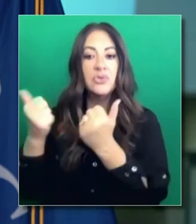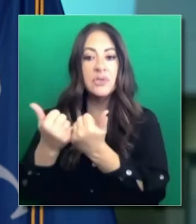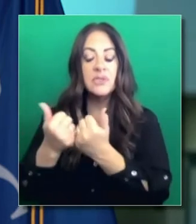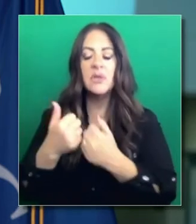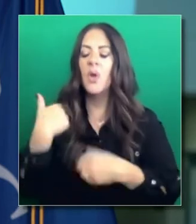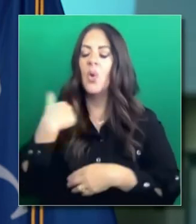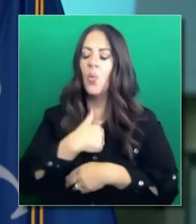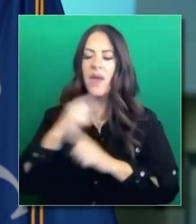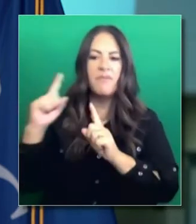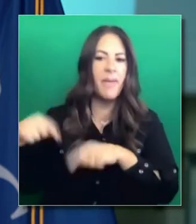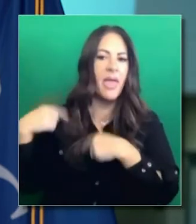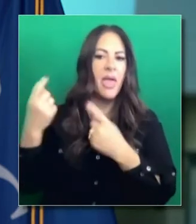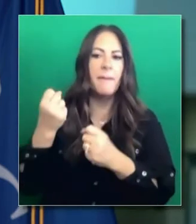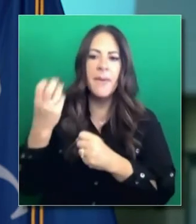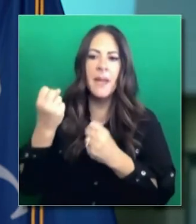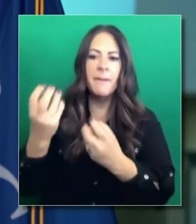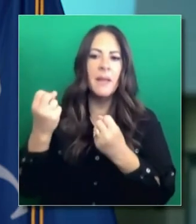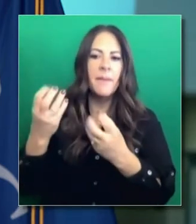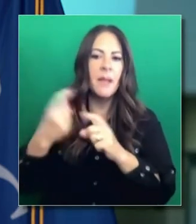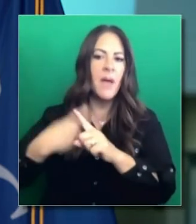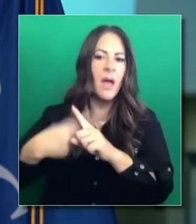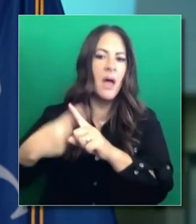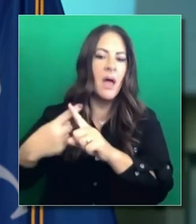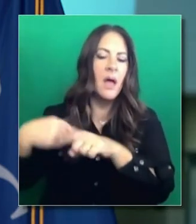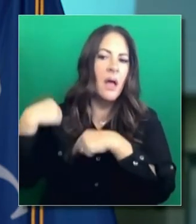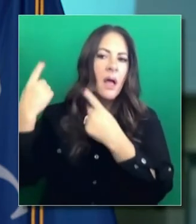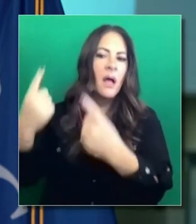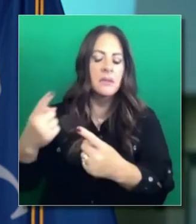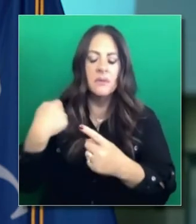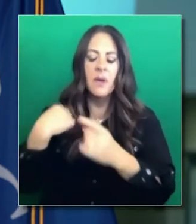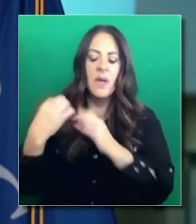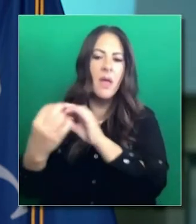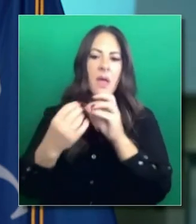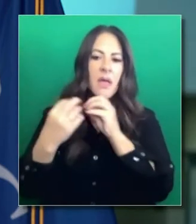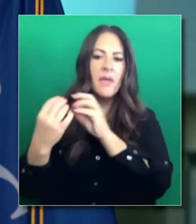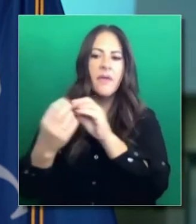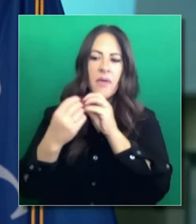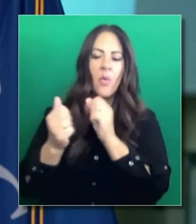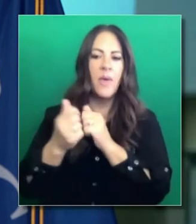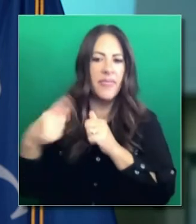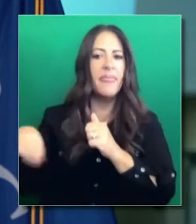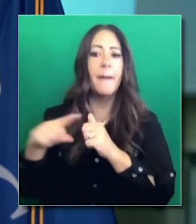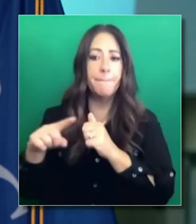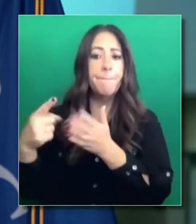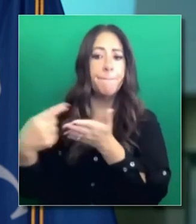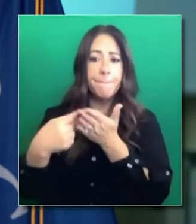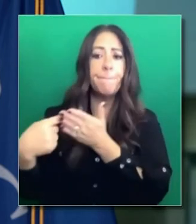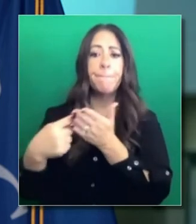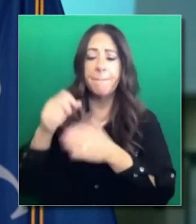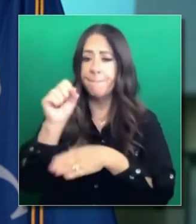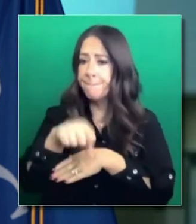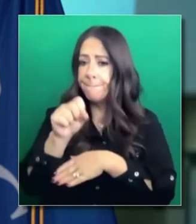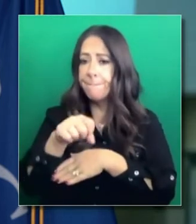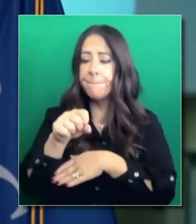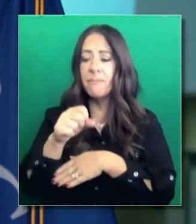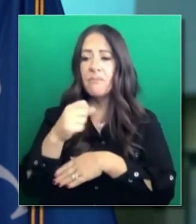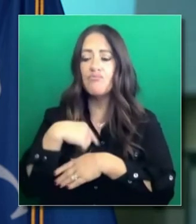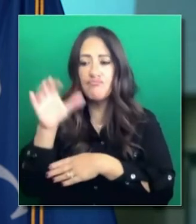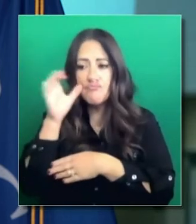conversaciones en el transcurso de muchos meses, particularmente en las últimas semanas, y